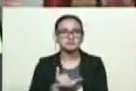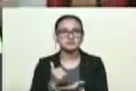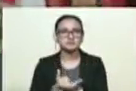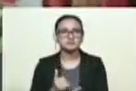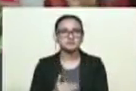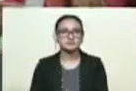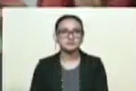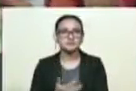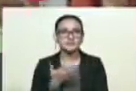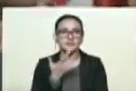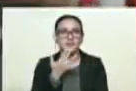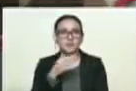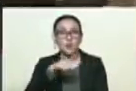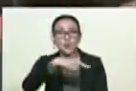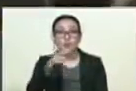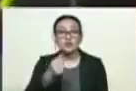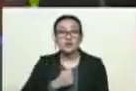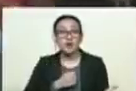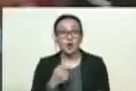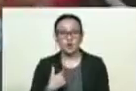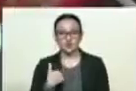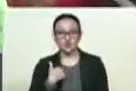Si ustedes o yo.